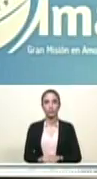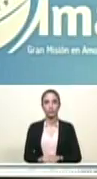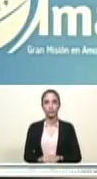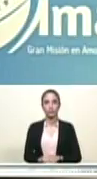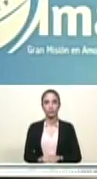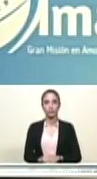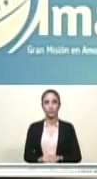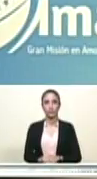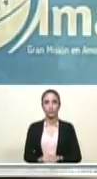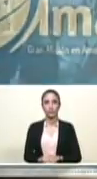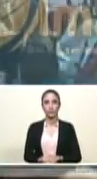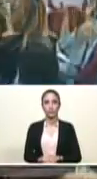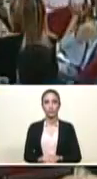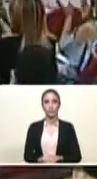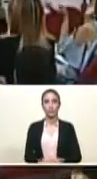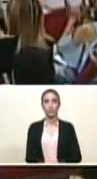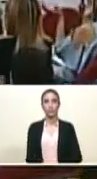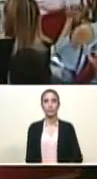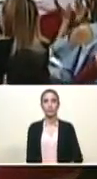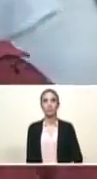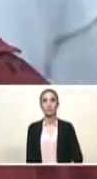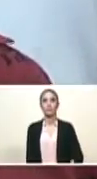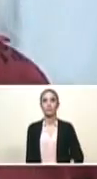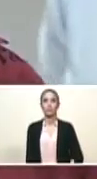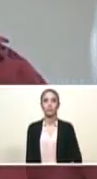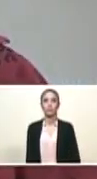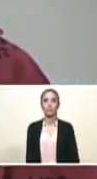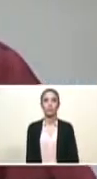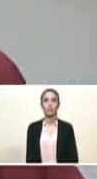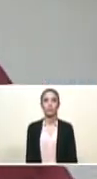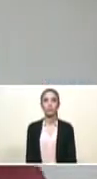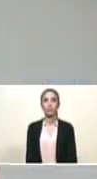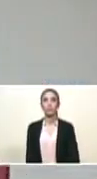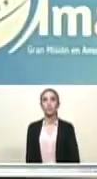León, al camarada David Paravicini,